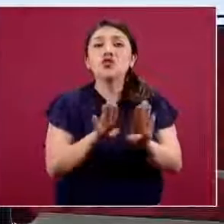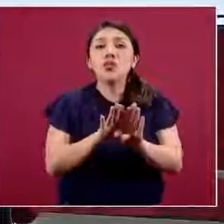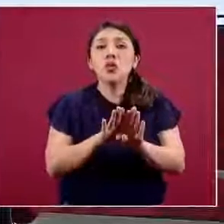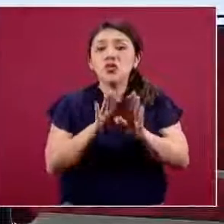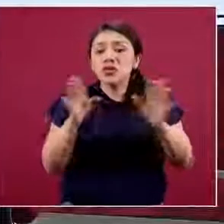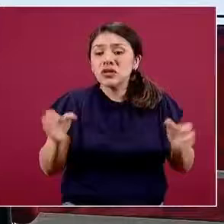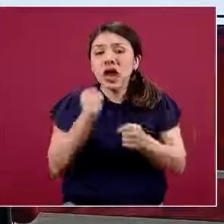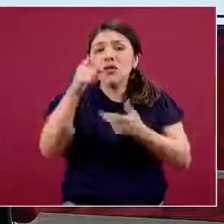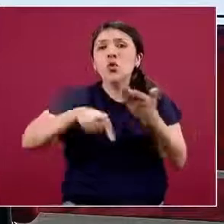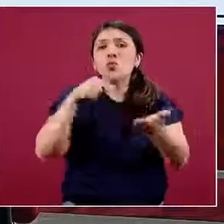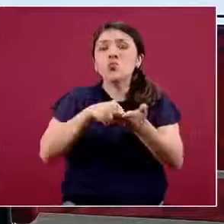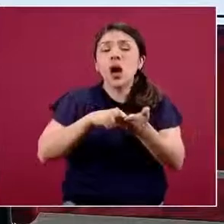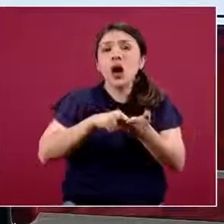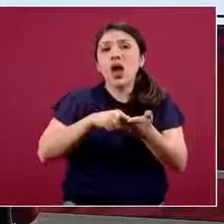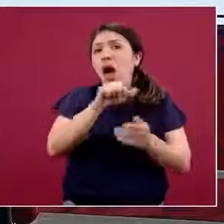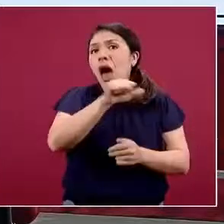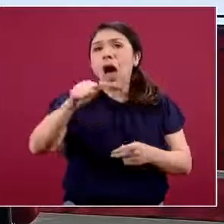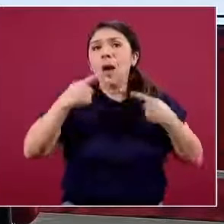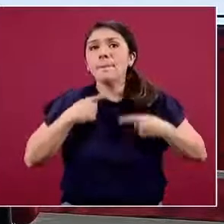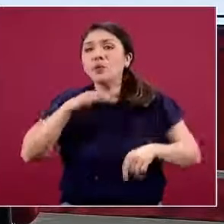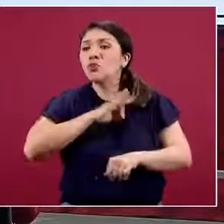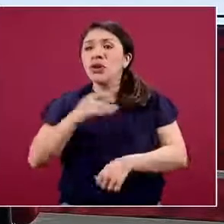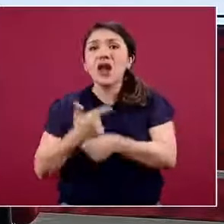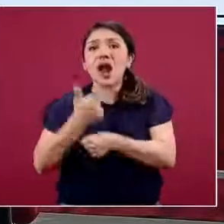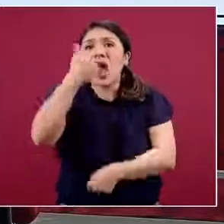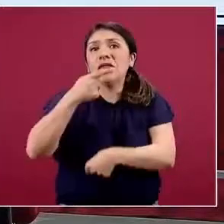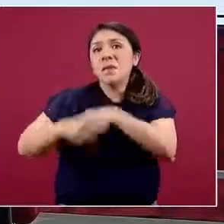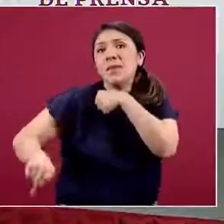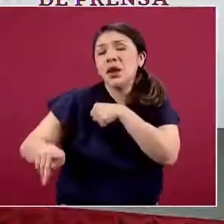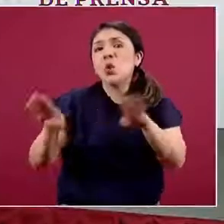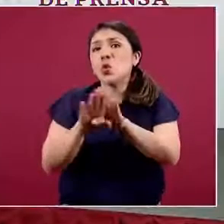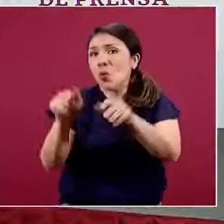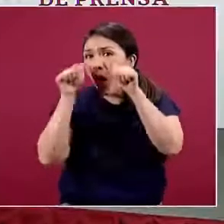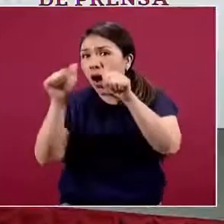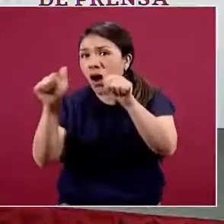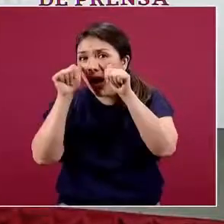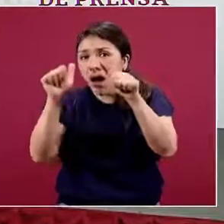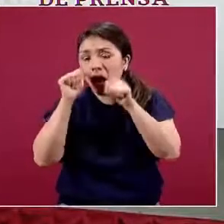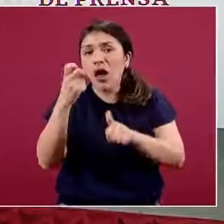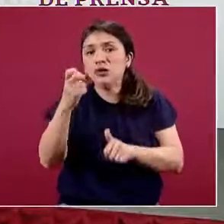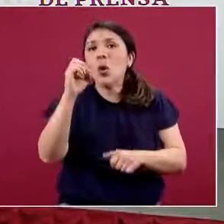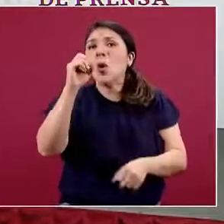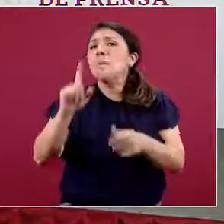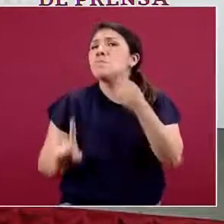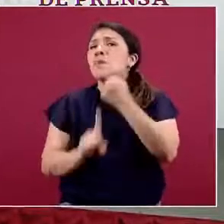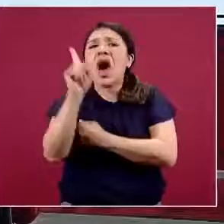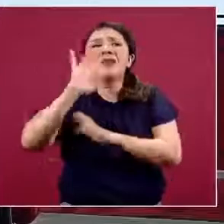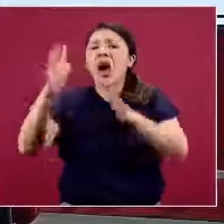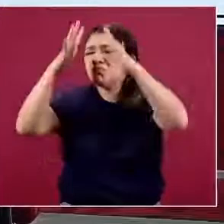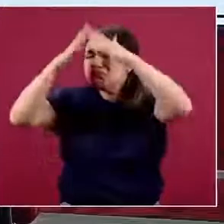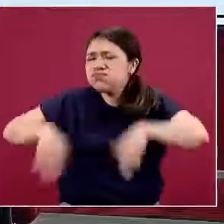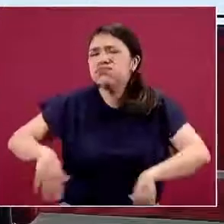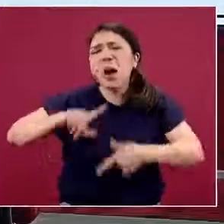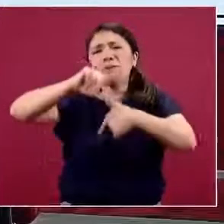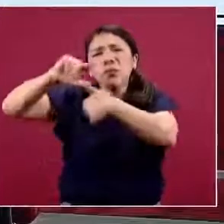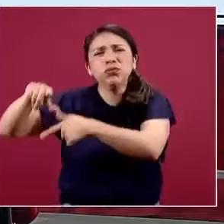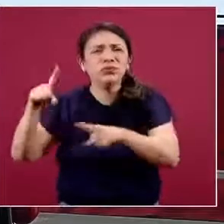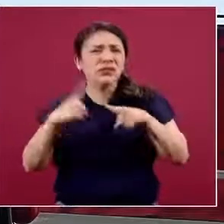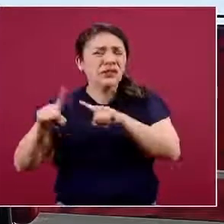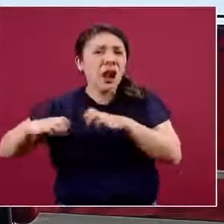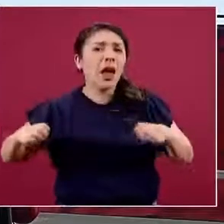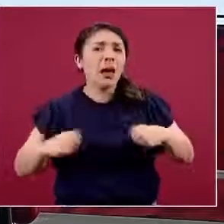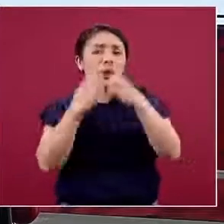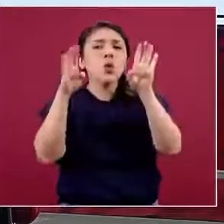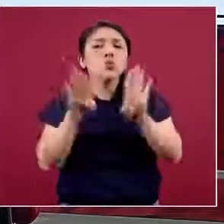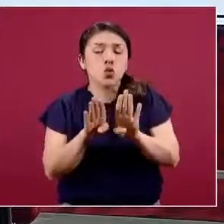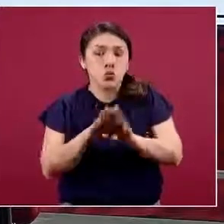recuperación de las localidades o la población que está en riesgo o está damnificada por algún desastre o alguna emergencia.